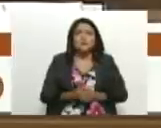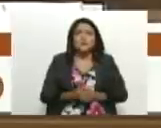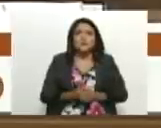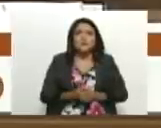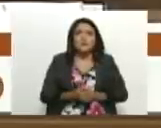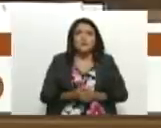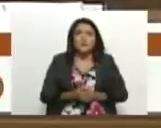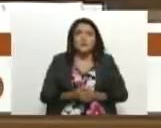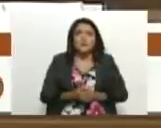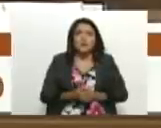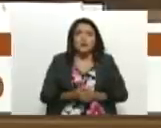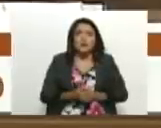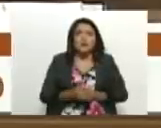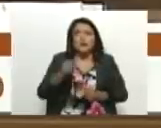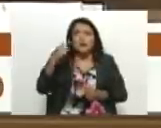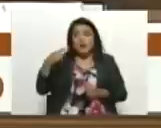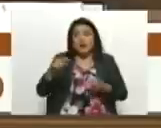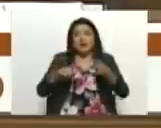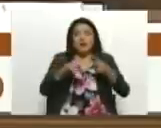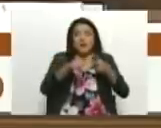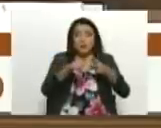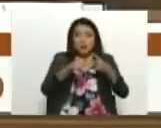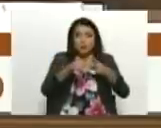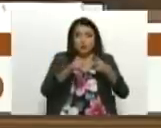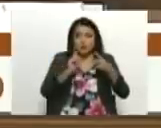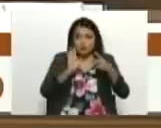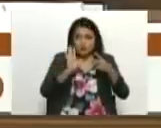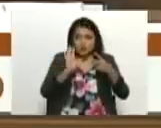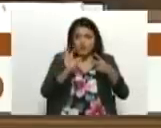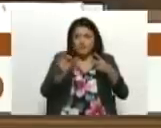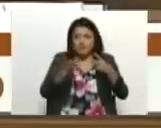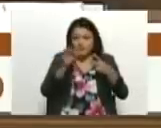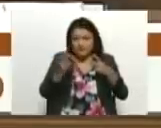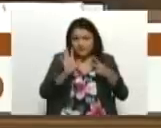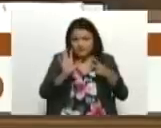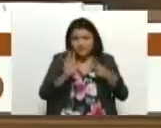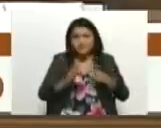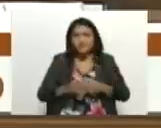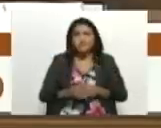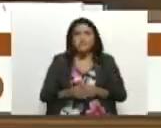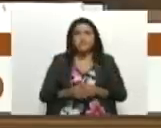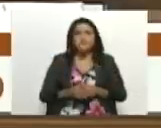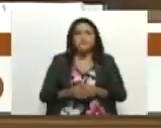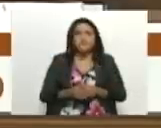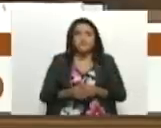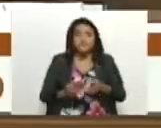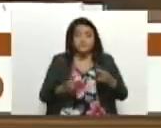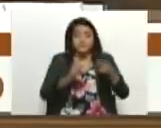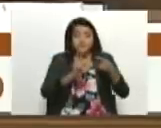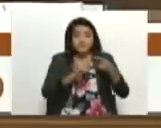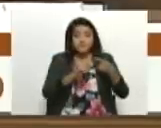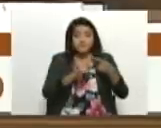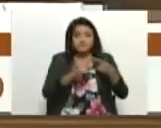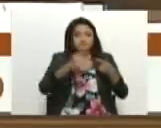elementos de daño. En primer lugar, hacen inefectivo,